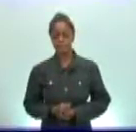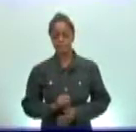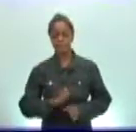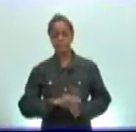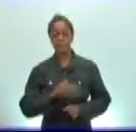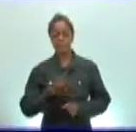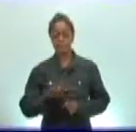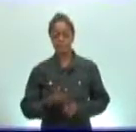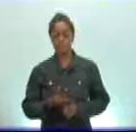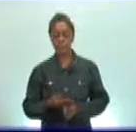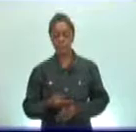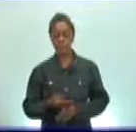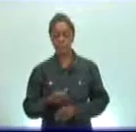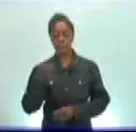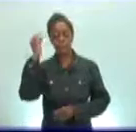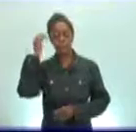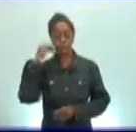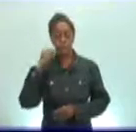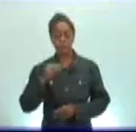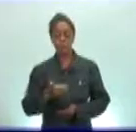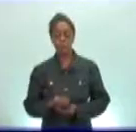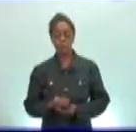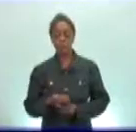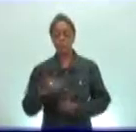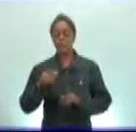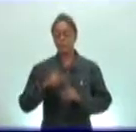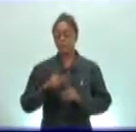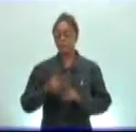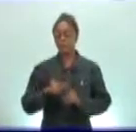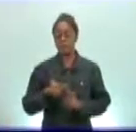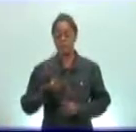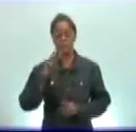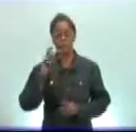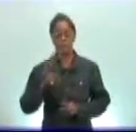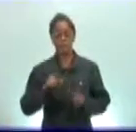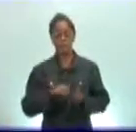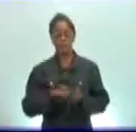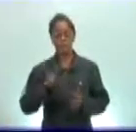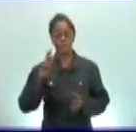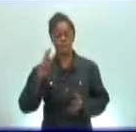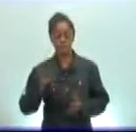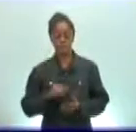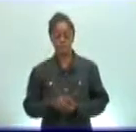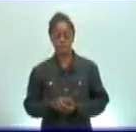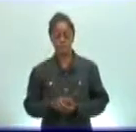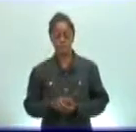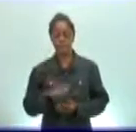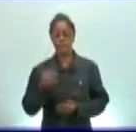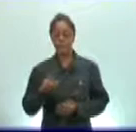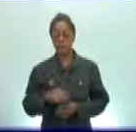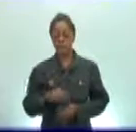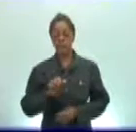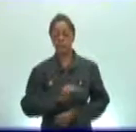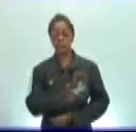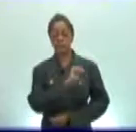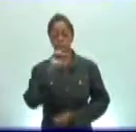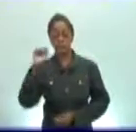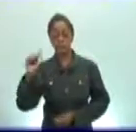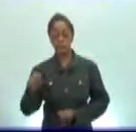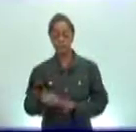Luego conocieron en la temática 3.3 los éxitos de la